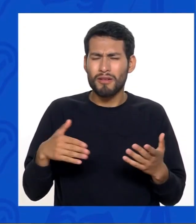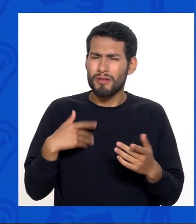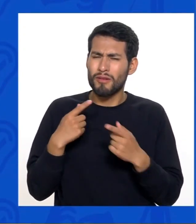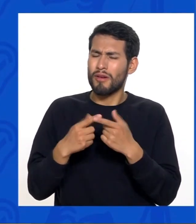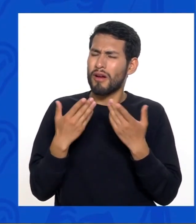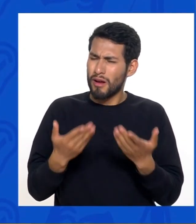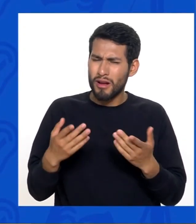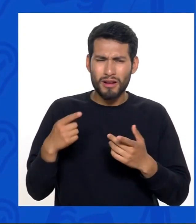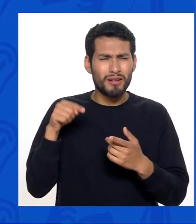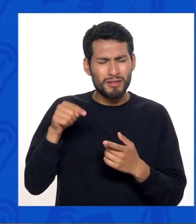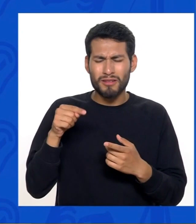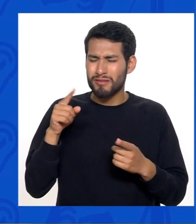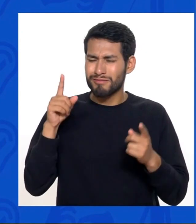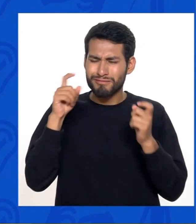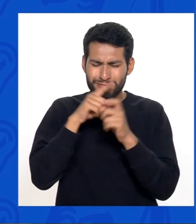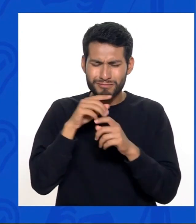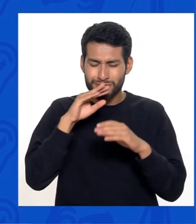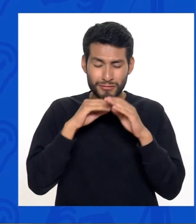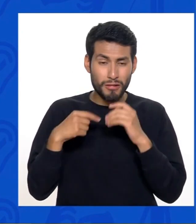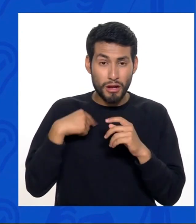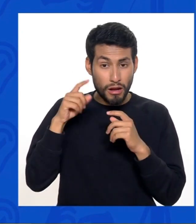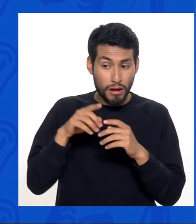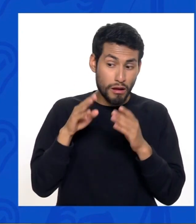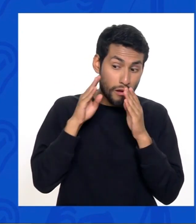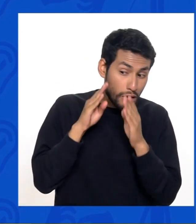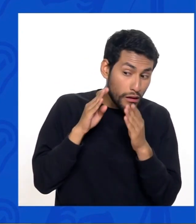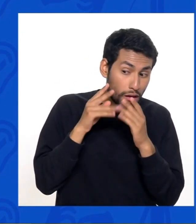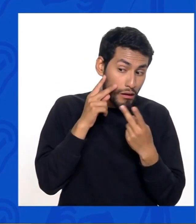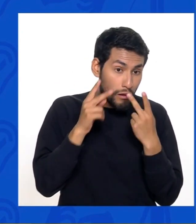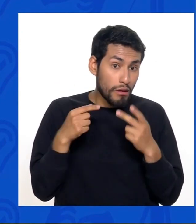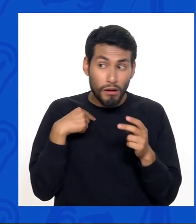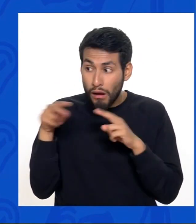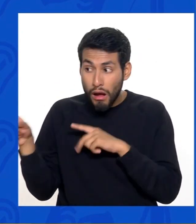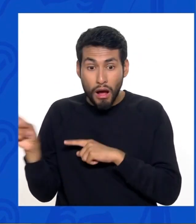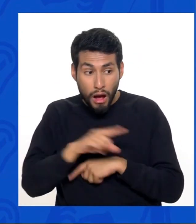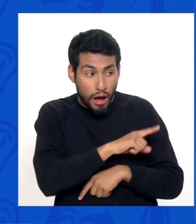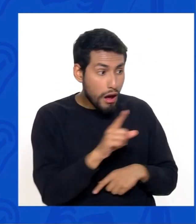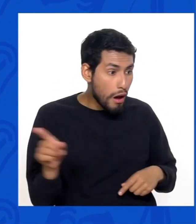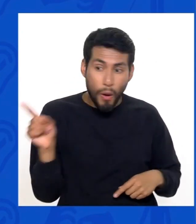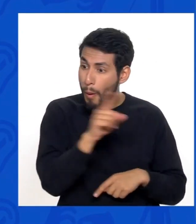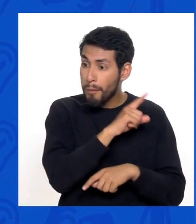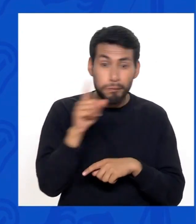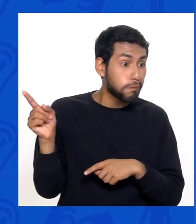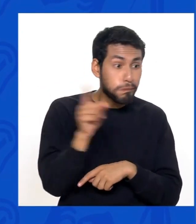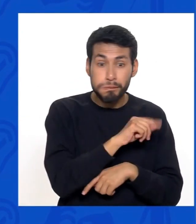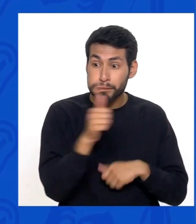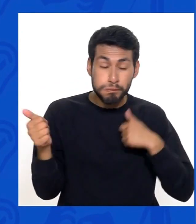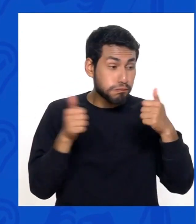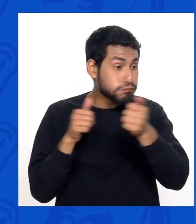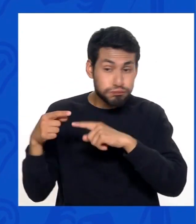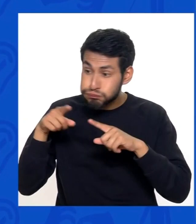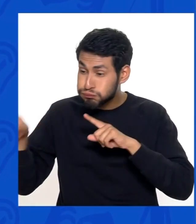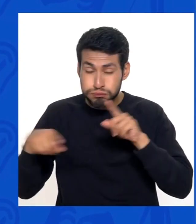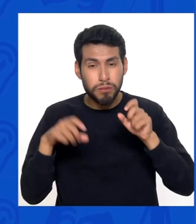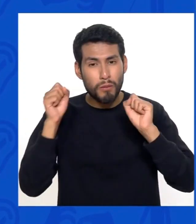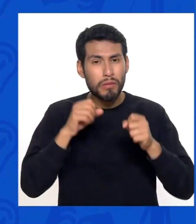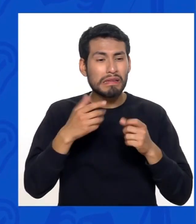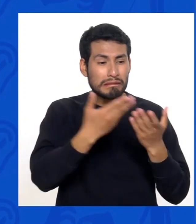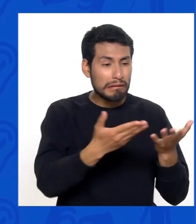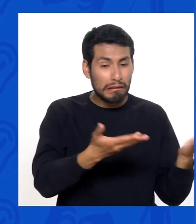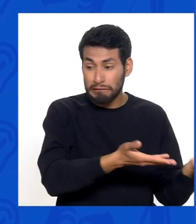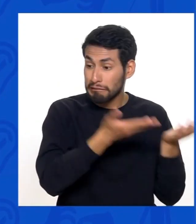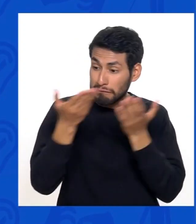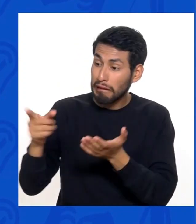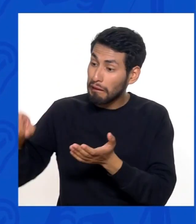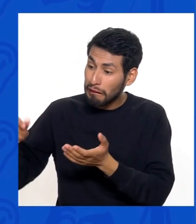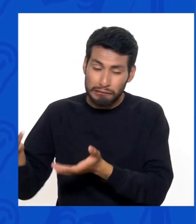que resolver situaciones, tenía que estar atento, tenía que corretear de un lado para otro para